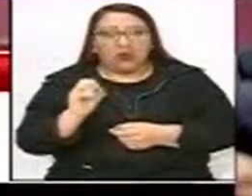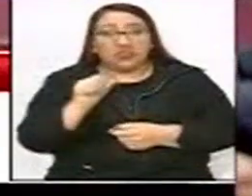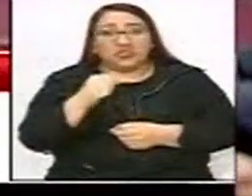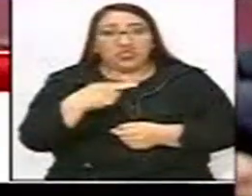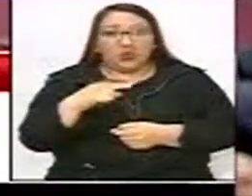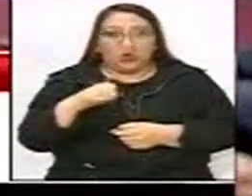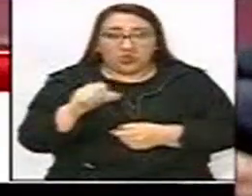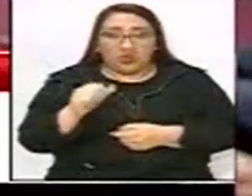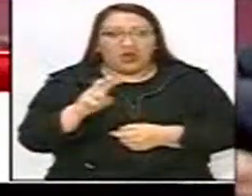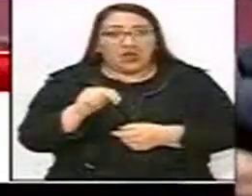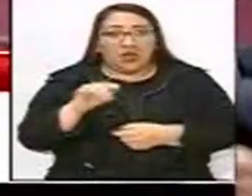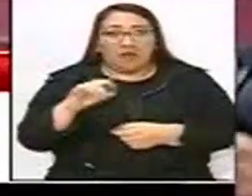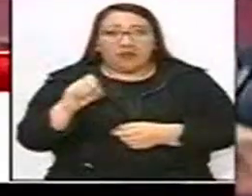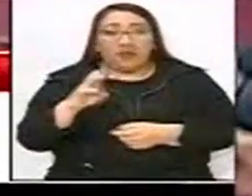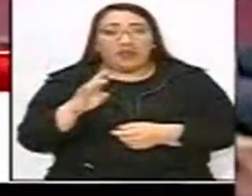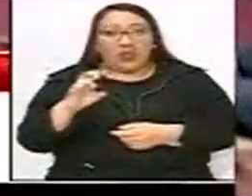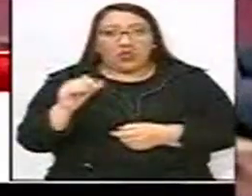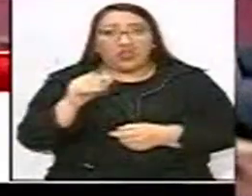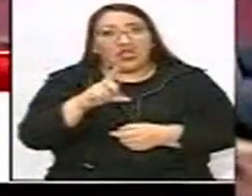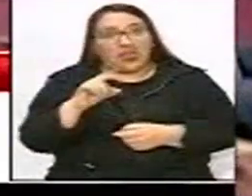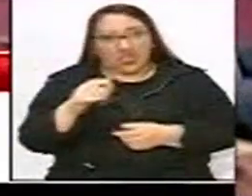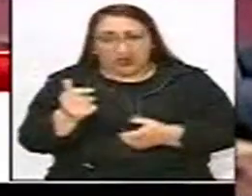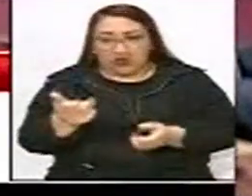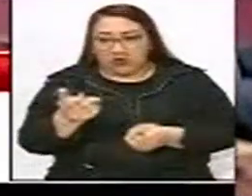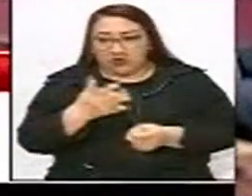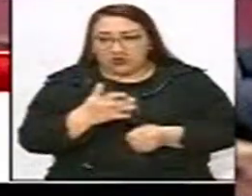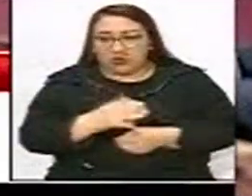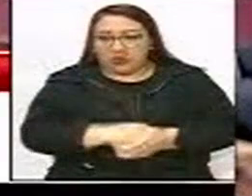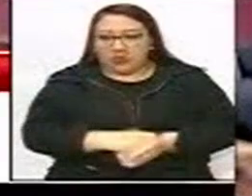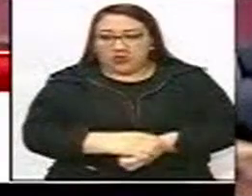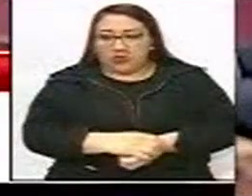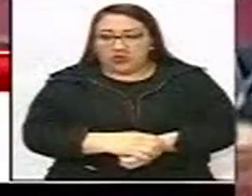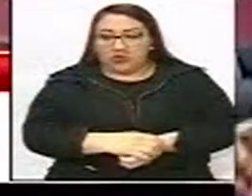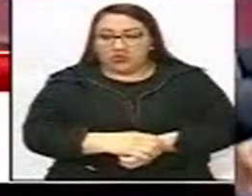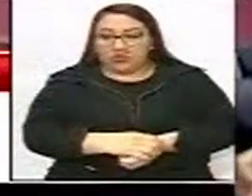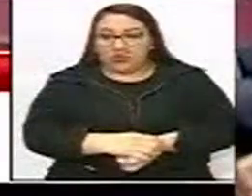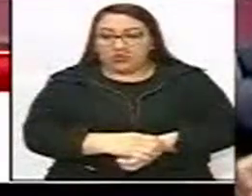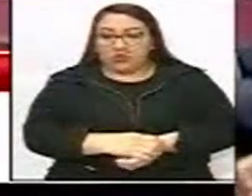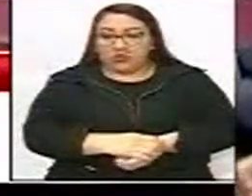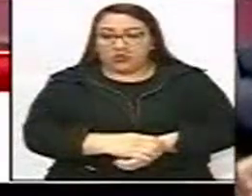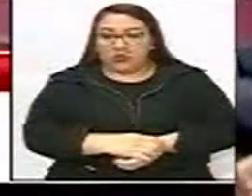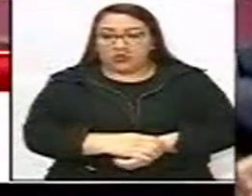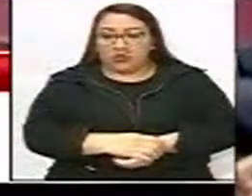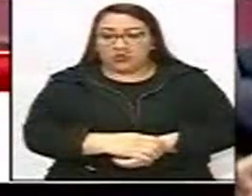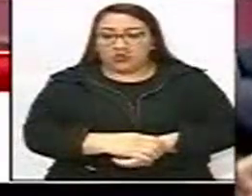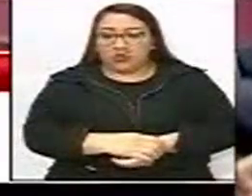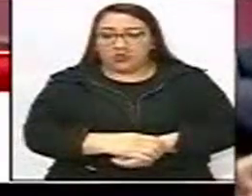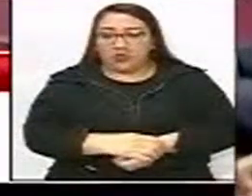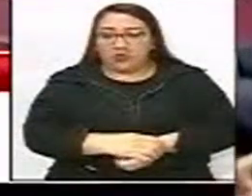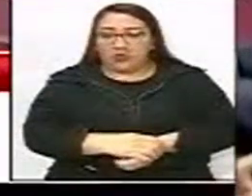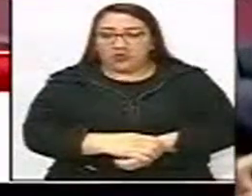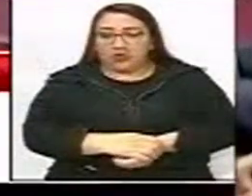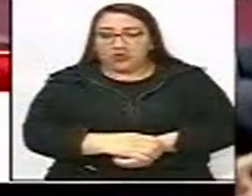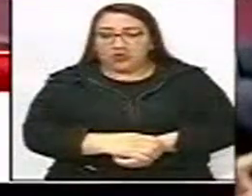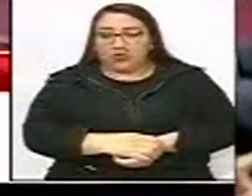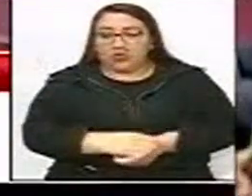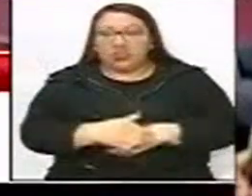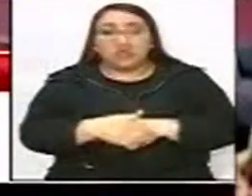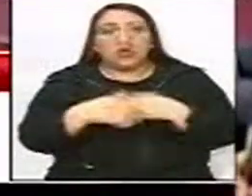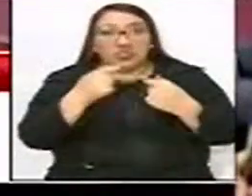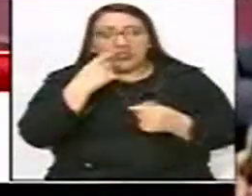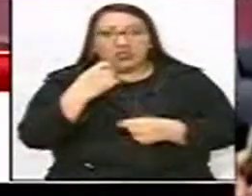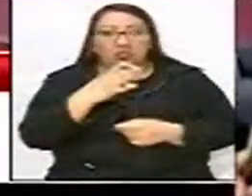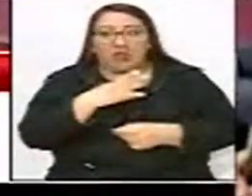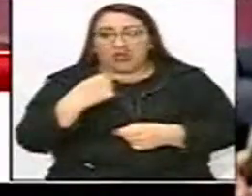Segura, Narváez, Belaunde y Lescano. En ese orden vamos a empezar. Congresista Aramayo. Gracias, presidente. Saludando al señor